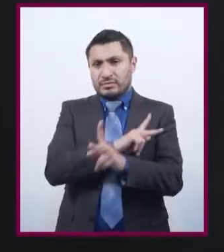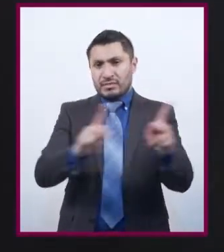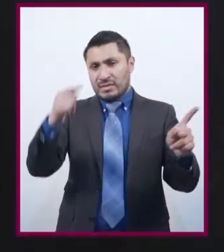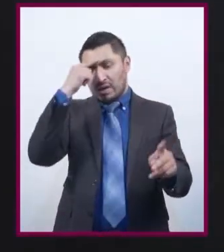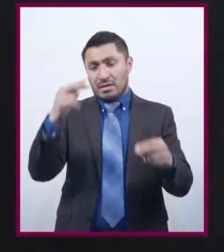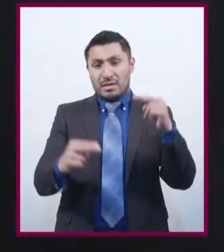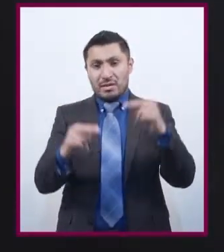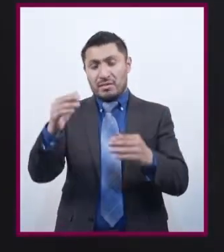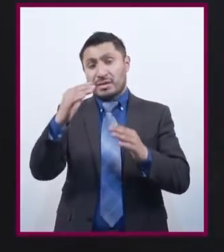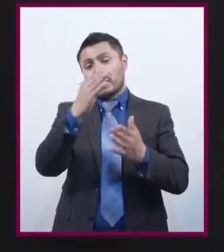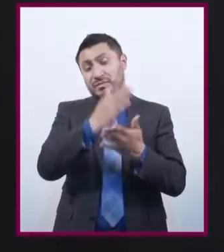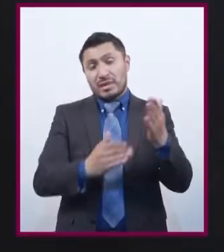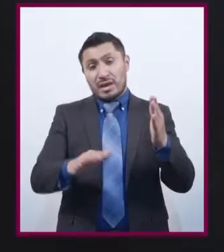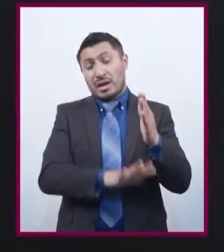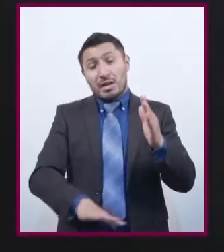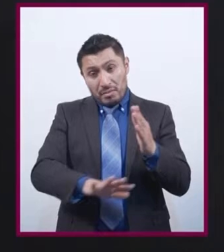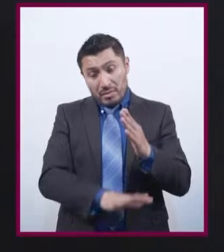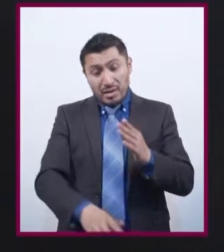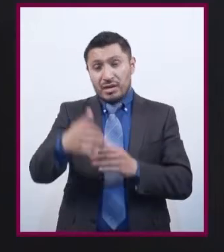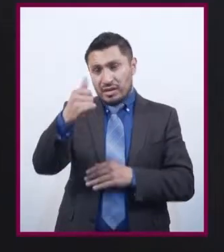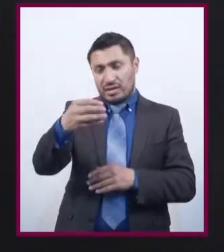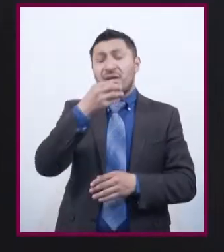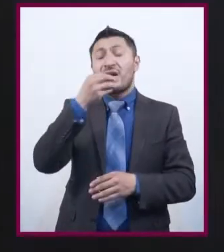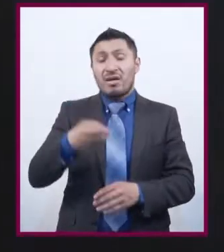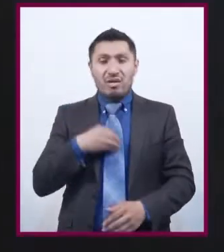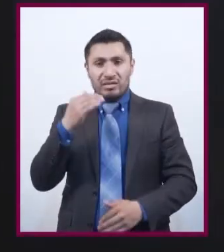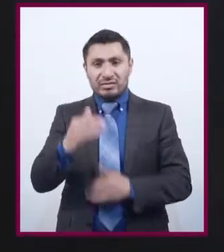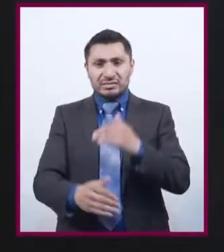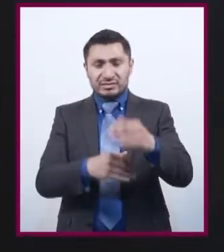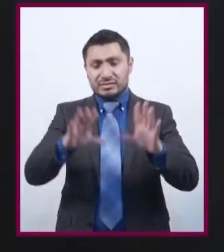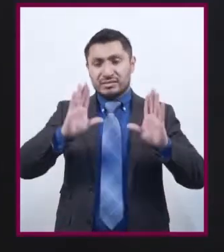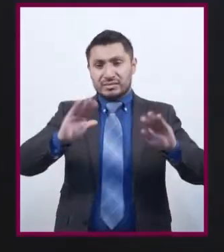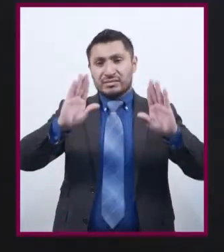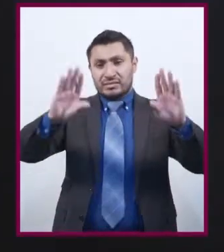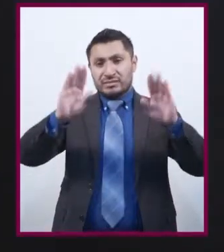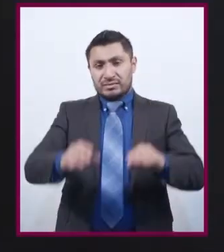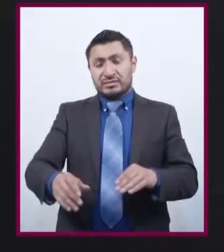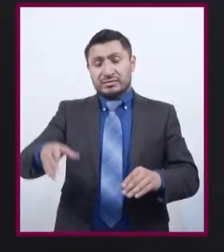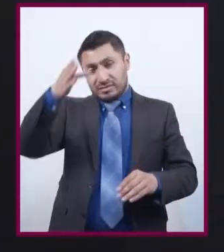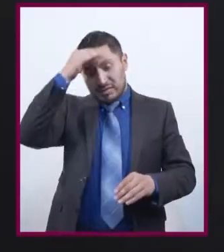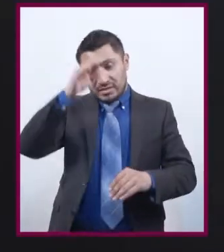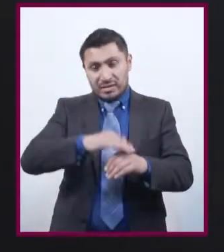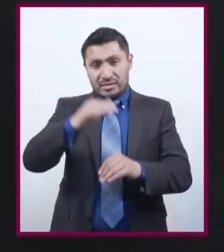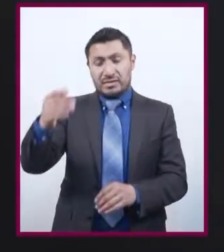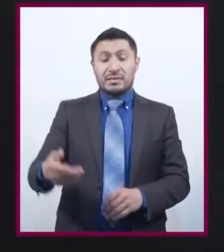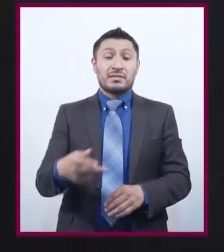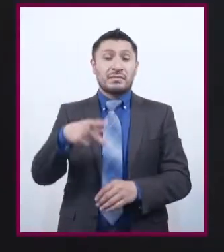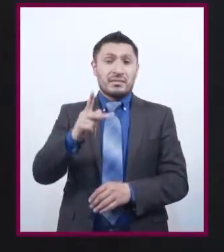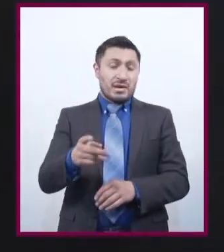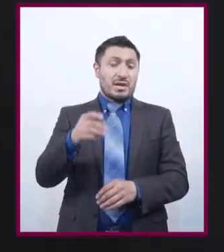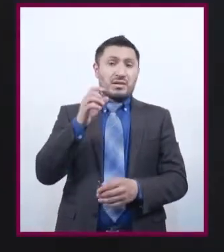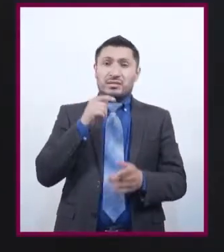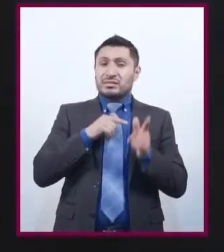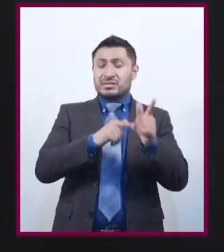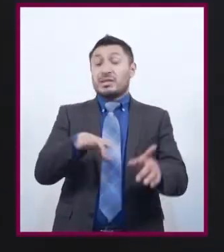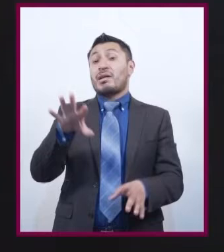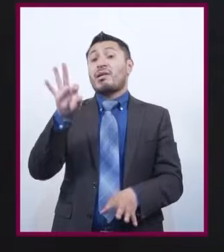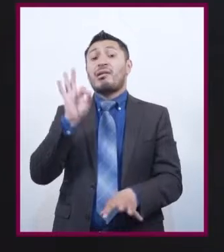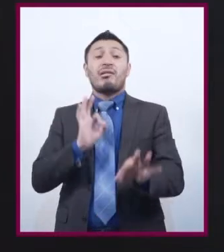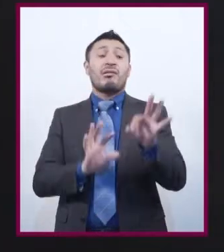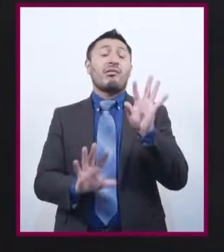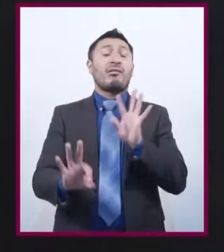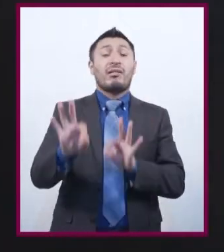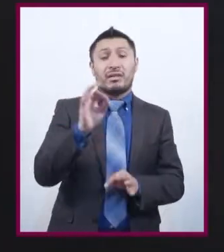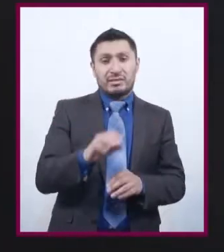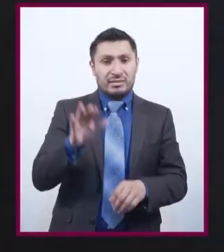Se abrieron escuelas para las clases medias y bajas y aunque hubo un avance en alfabetización el abstencionismo no dejó